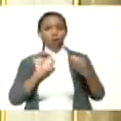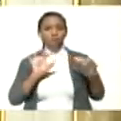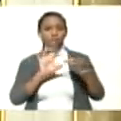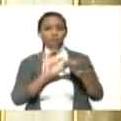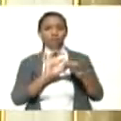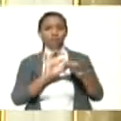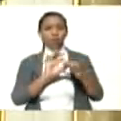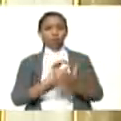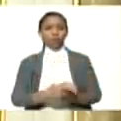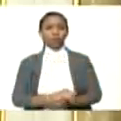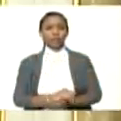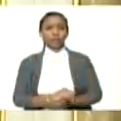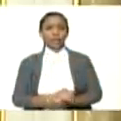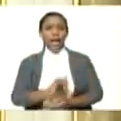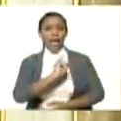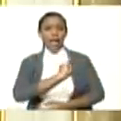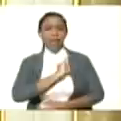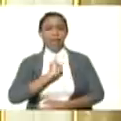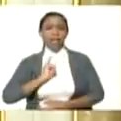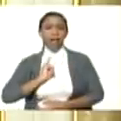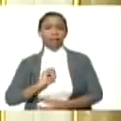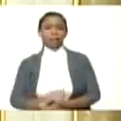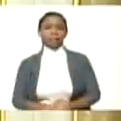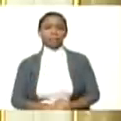de identidad